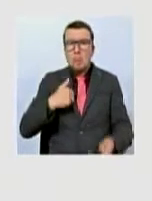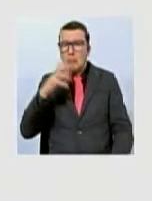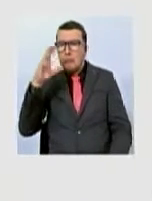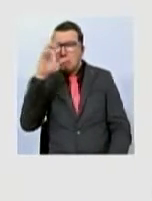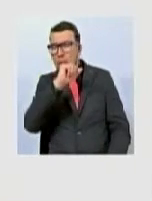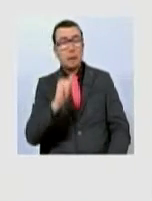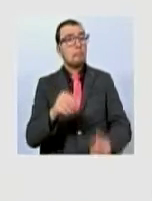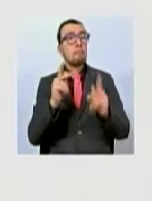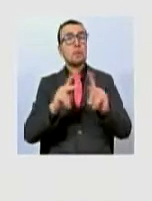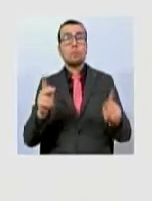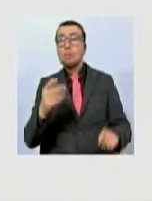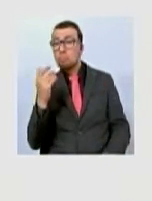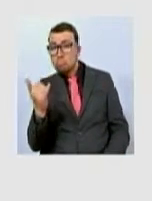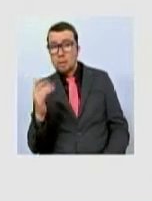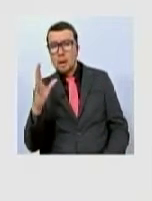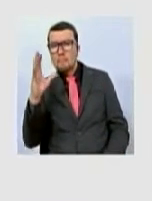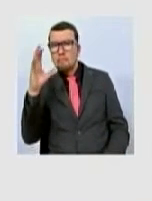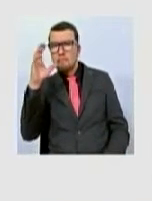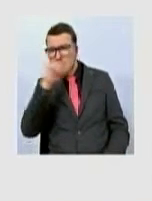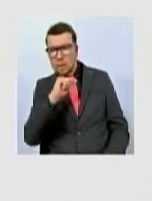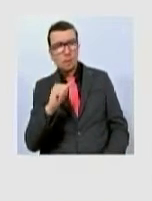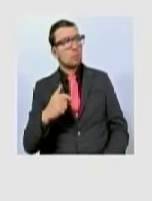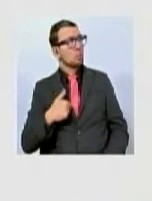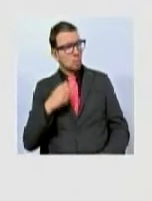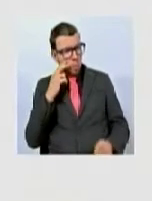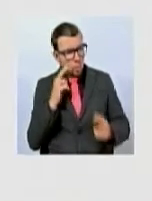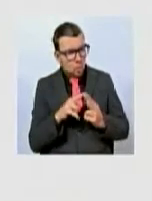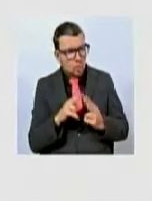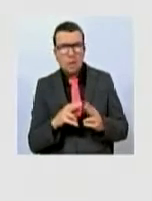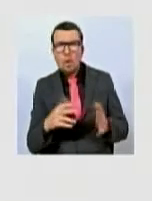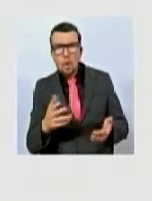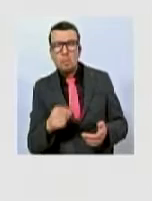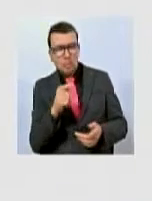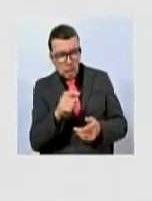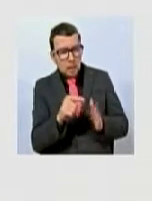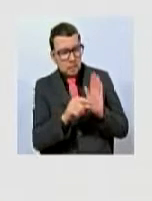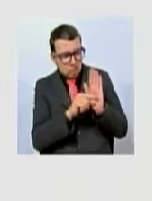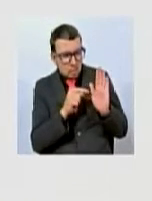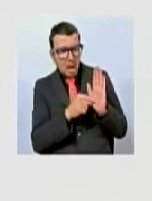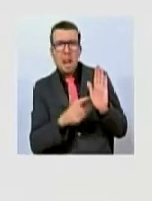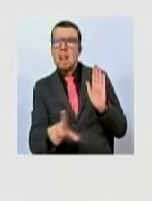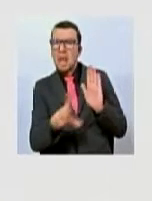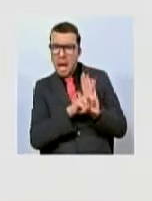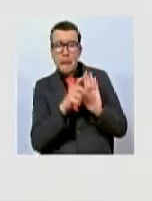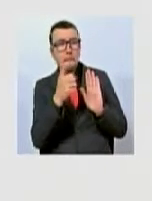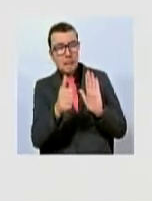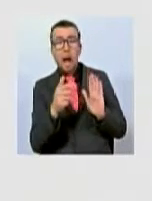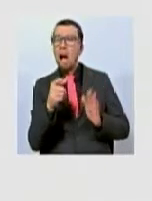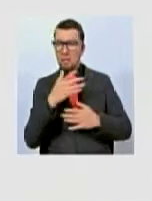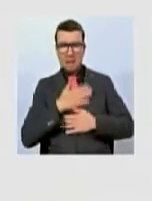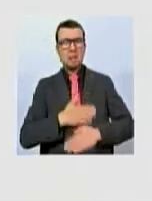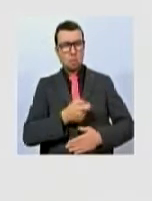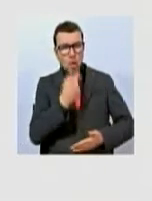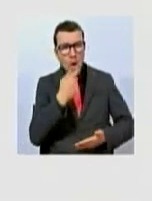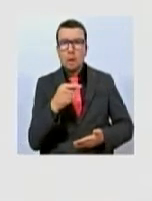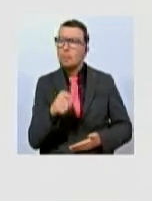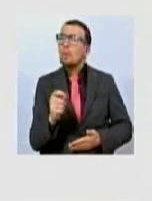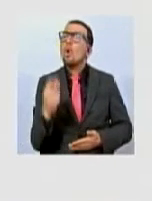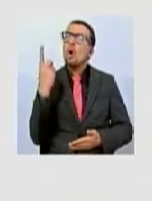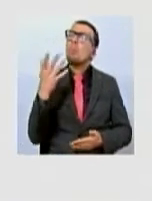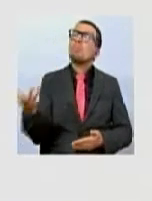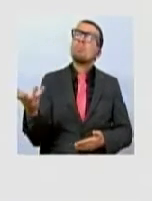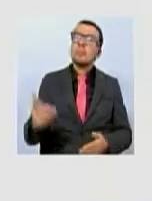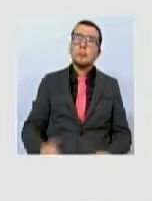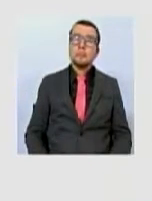personas pueden llevar a conocer realmente que un producto es legal y que estén tranquilos de consumir ese producto. Sí,